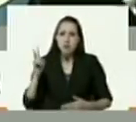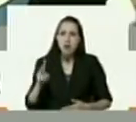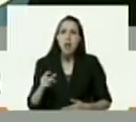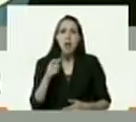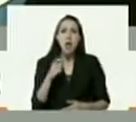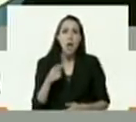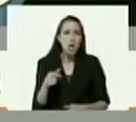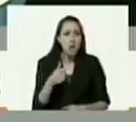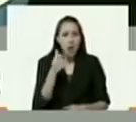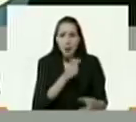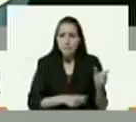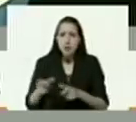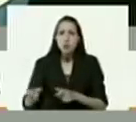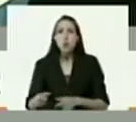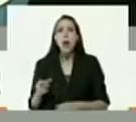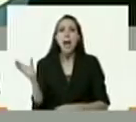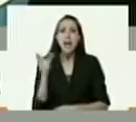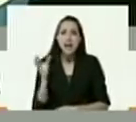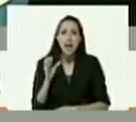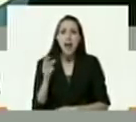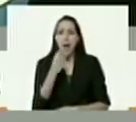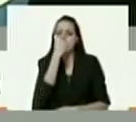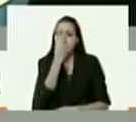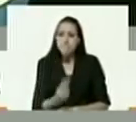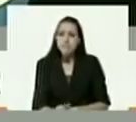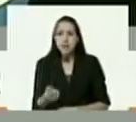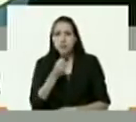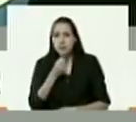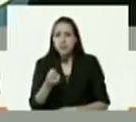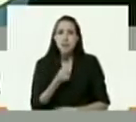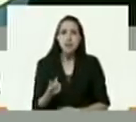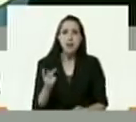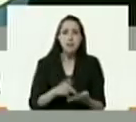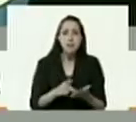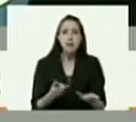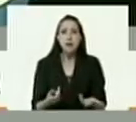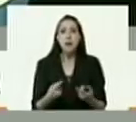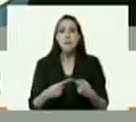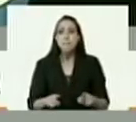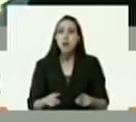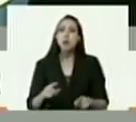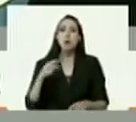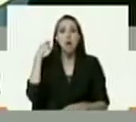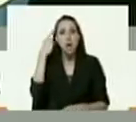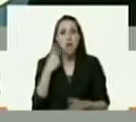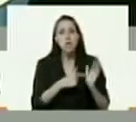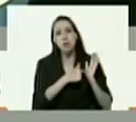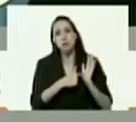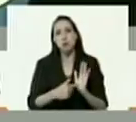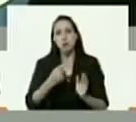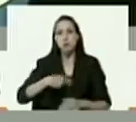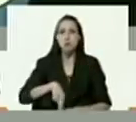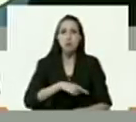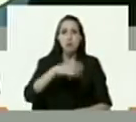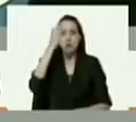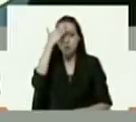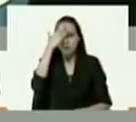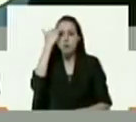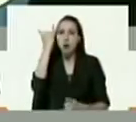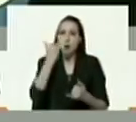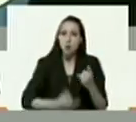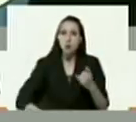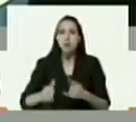estuvieron semanas en Caracas y seguimos ofreciendo cooperación, pero que reflejen la realidad. Nosotros reconocemos en las últimas